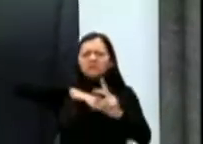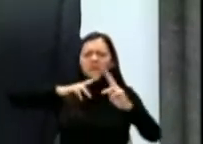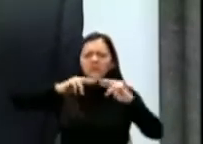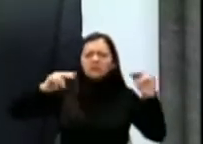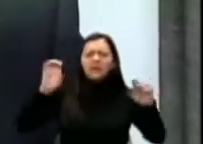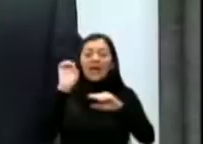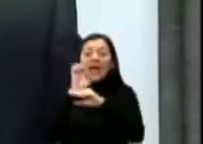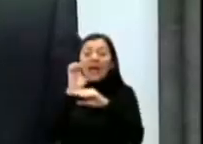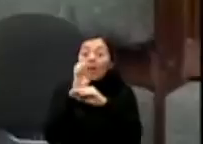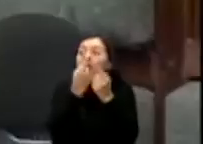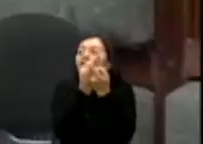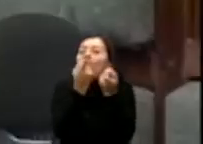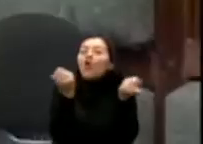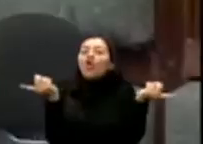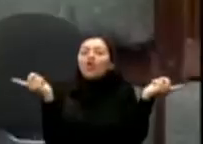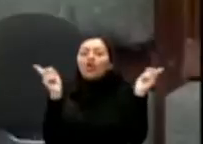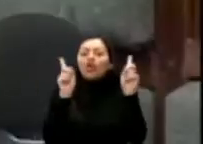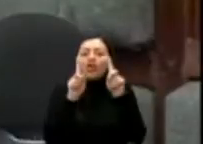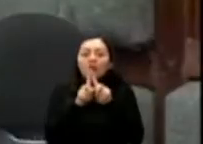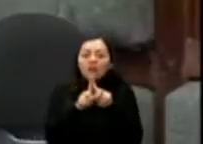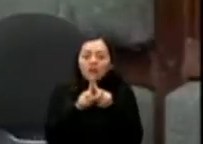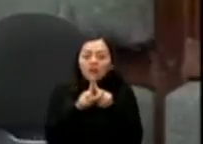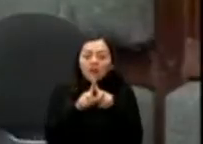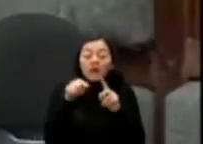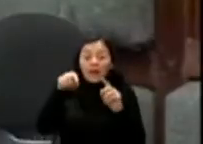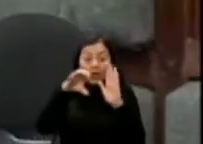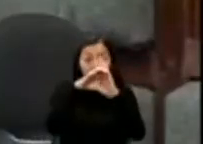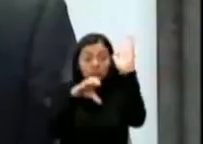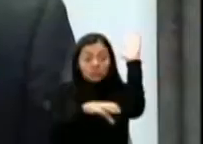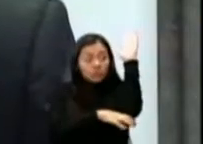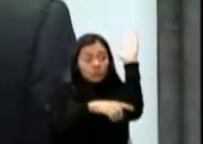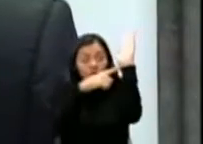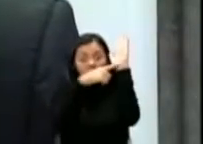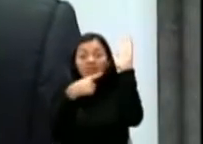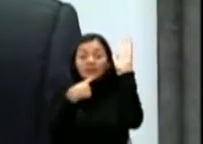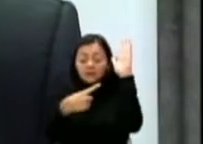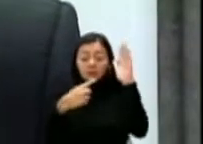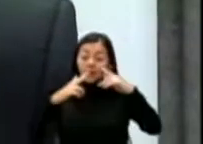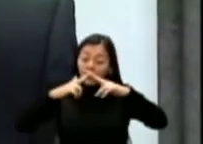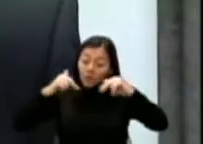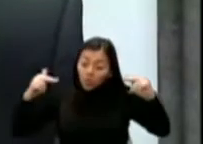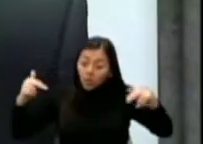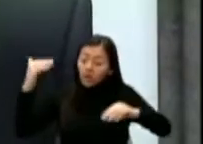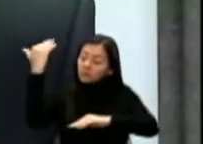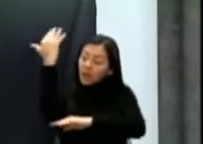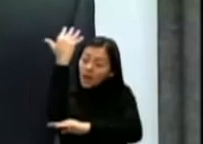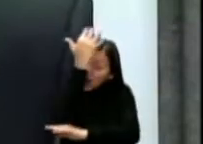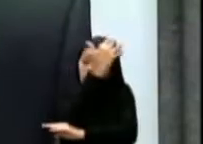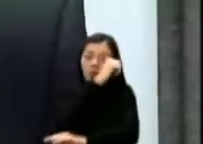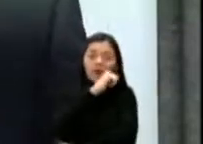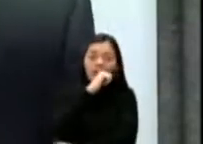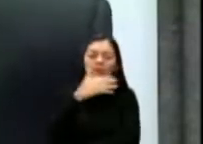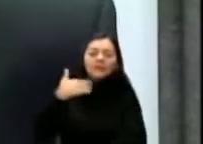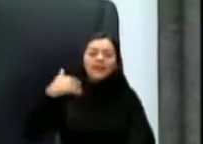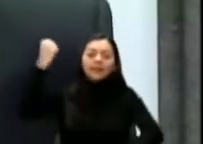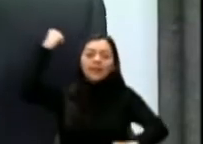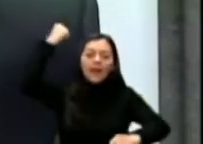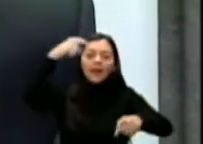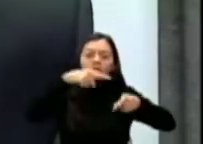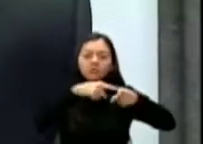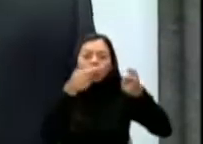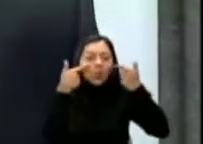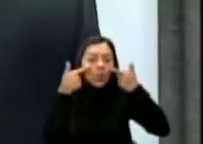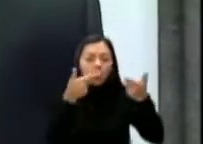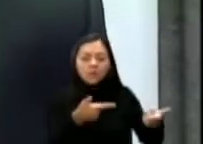patricio tiene derechos somos la única constitución que reconoce derecho a la naturaleza eso no significa no